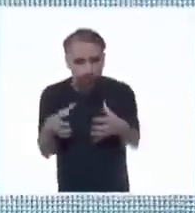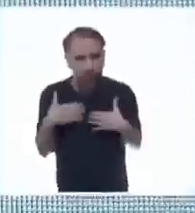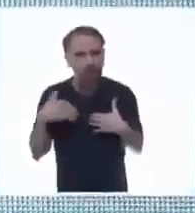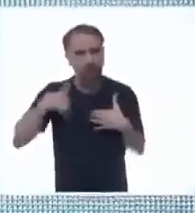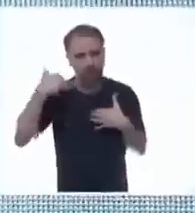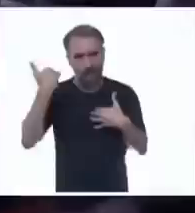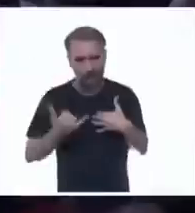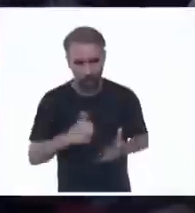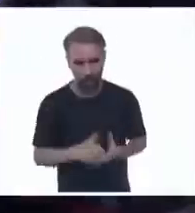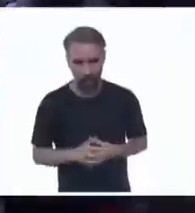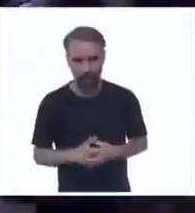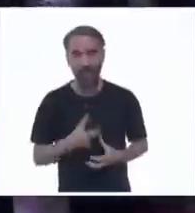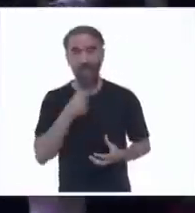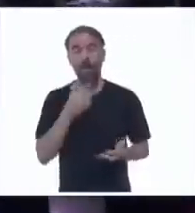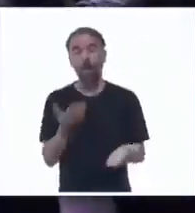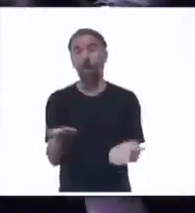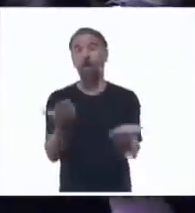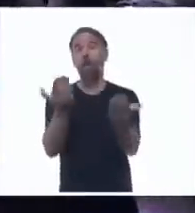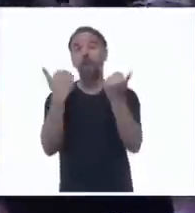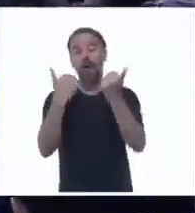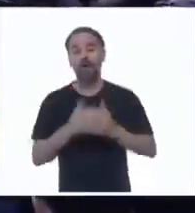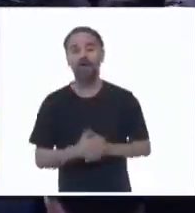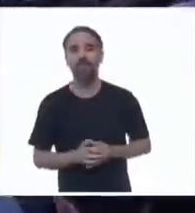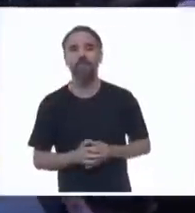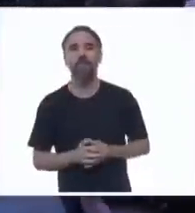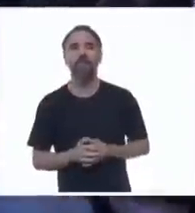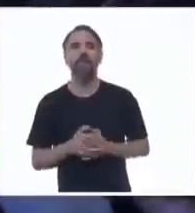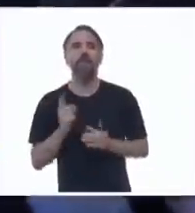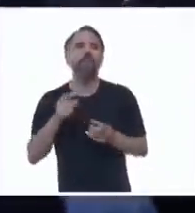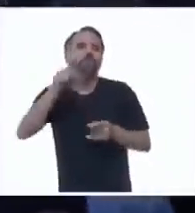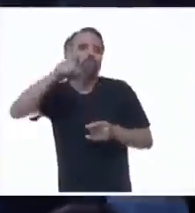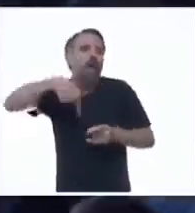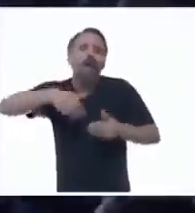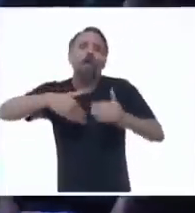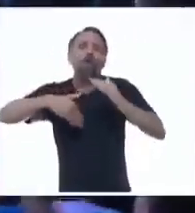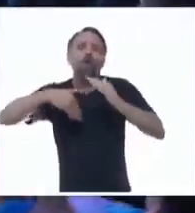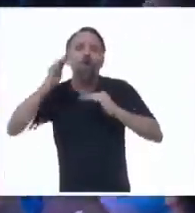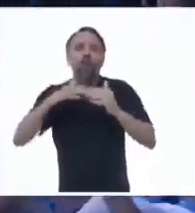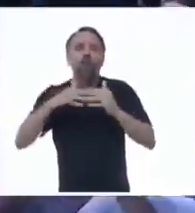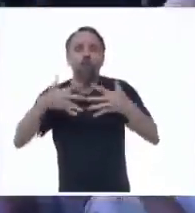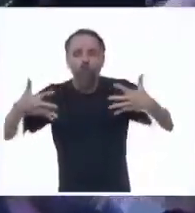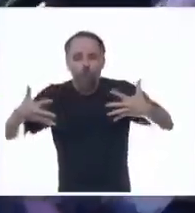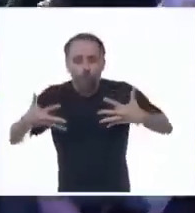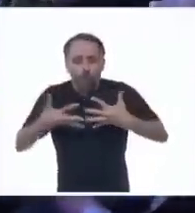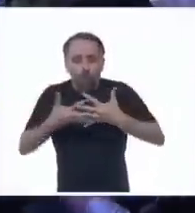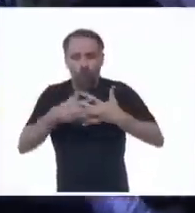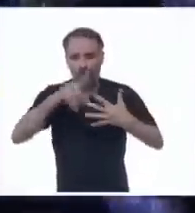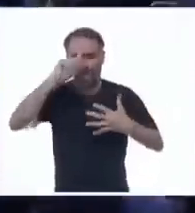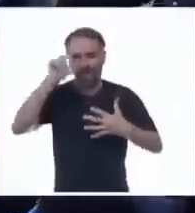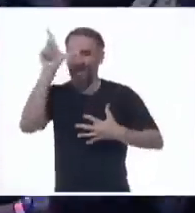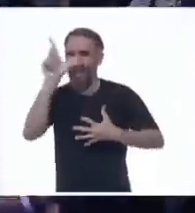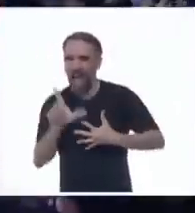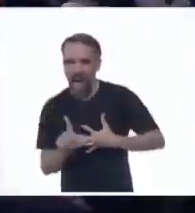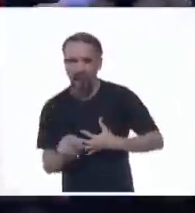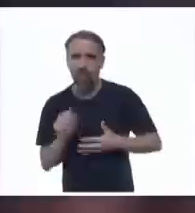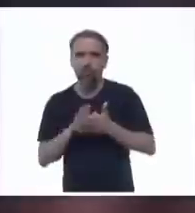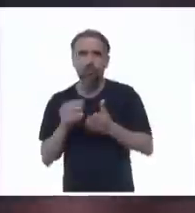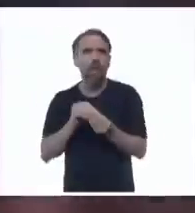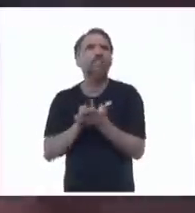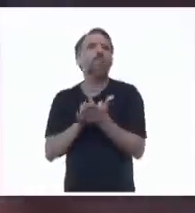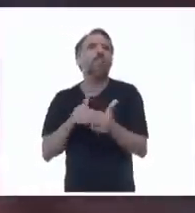Quiero convocar a la construcción de la unidad nacional sobre la base del desarrollo